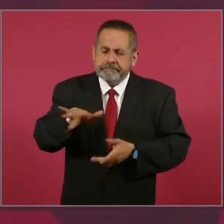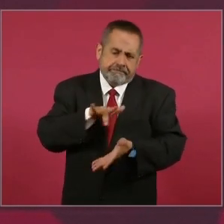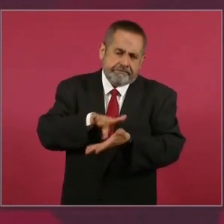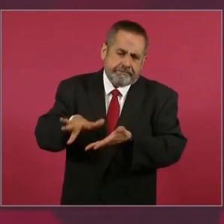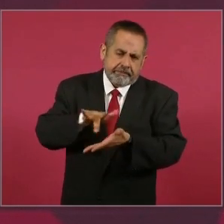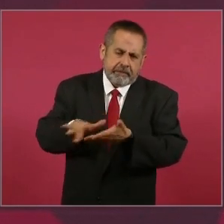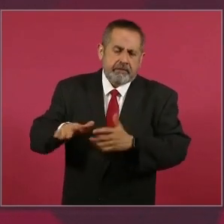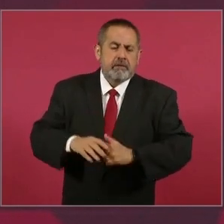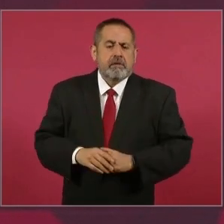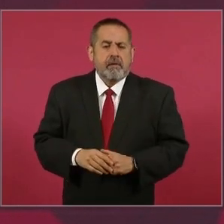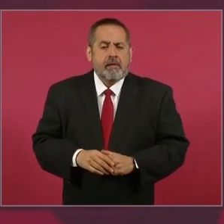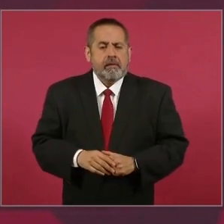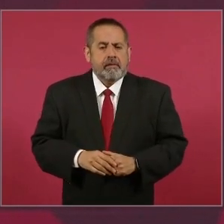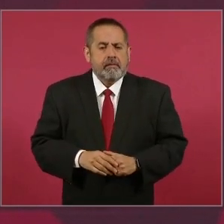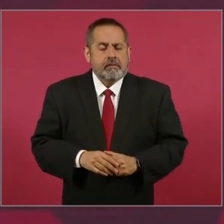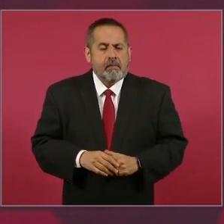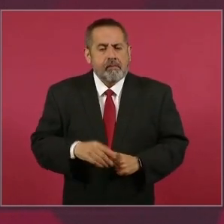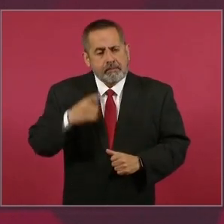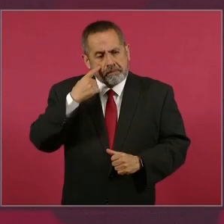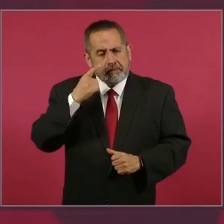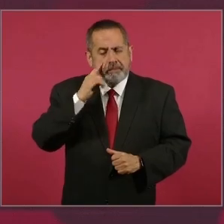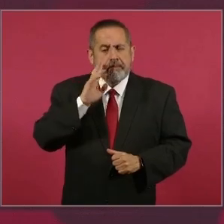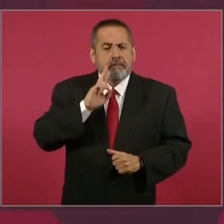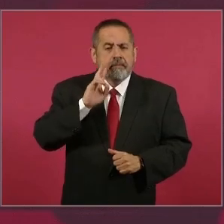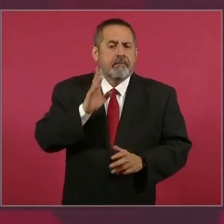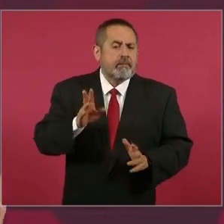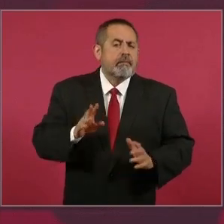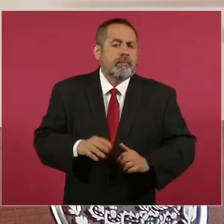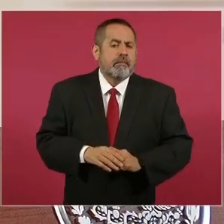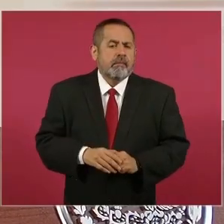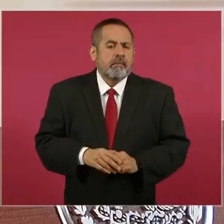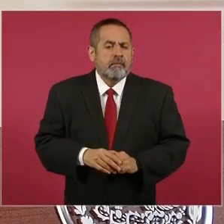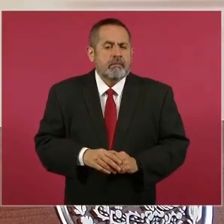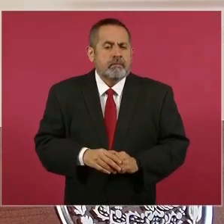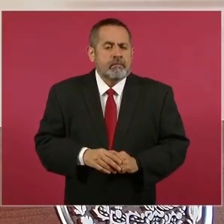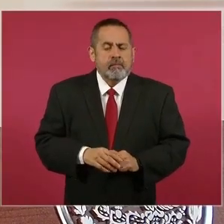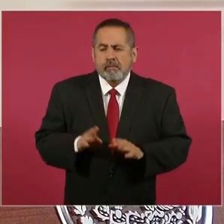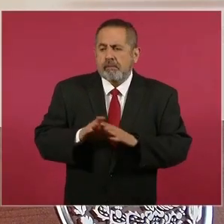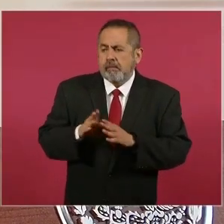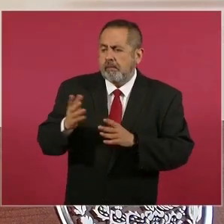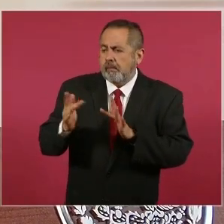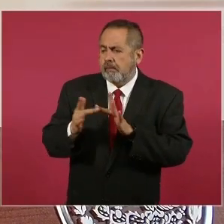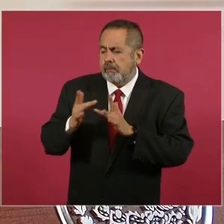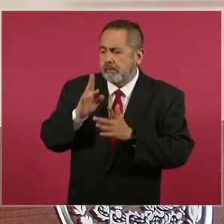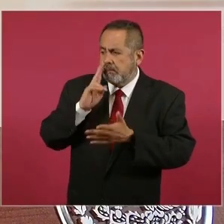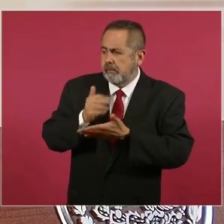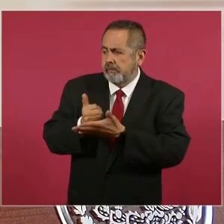Oaxaca vamos a ver en qué podemos